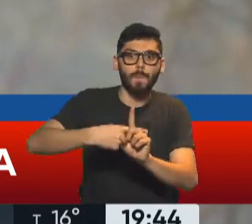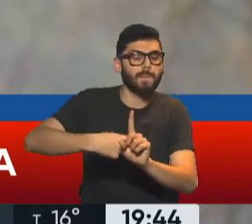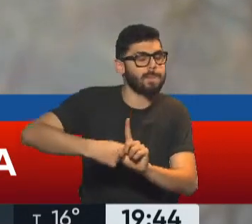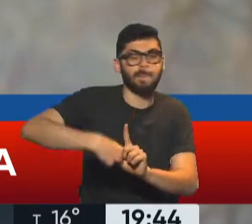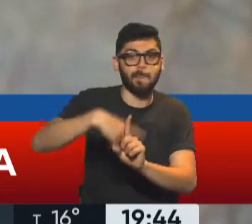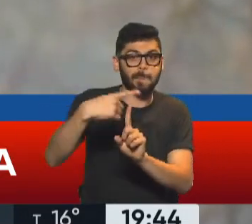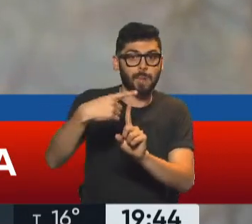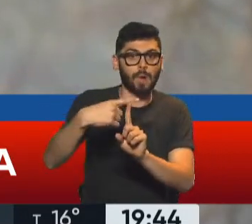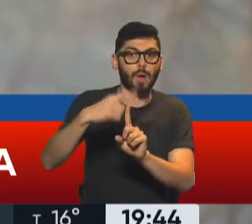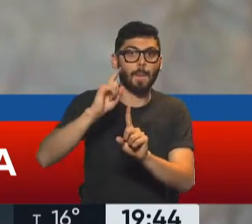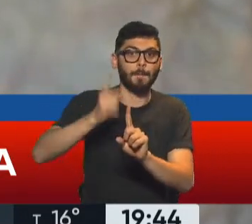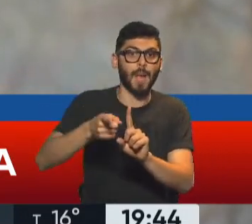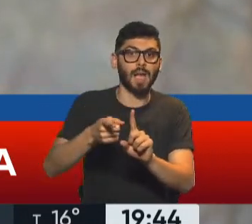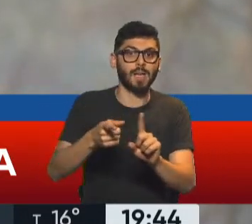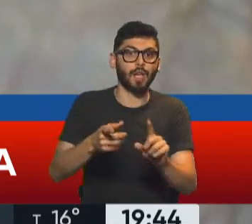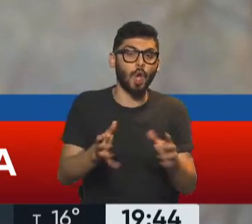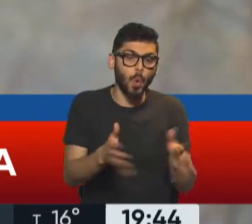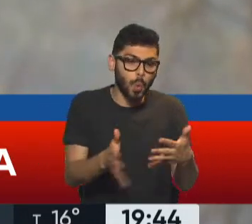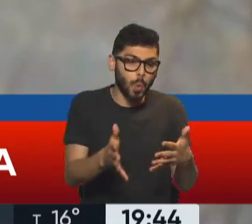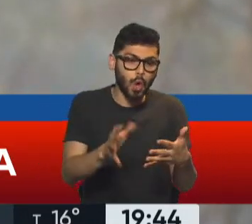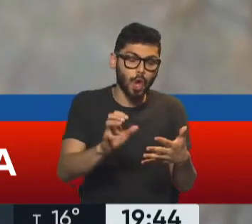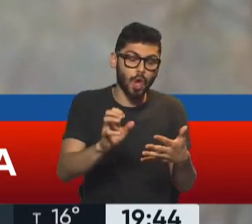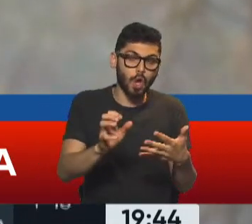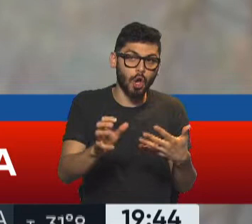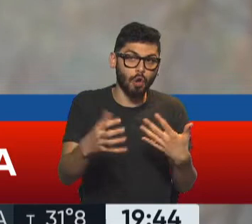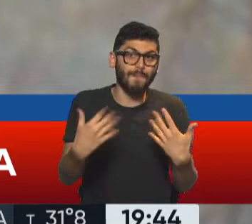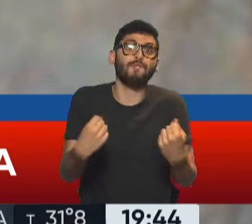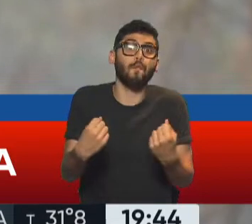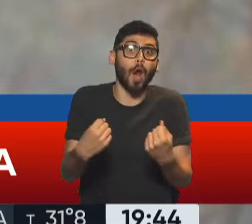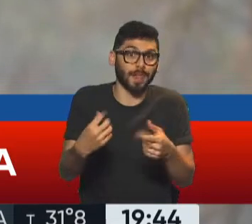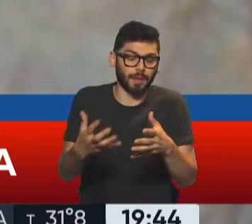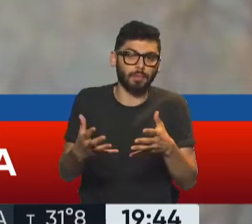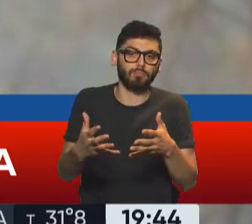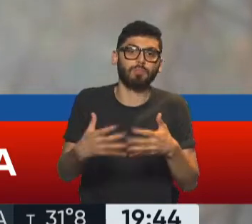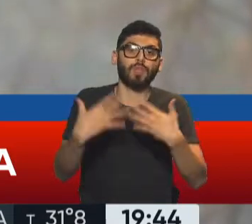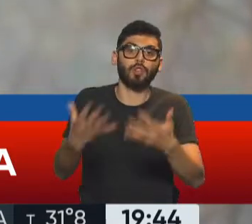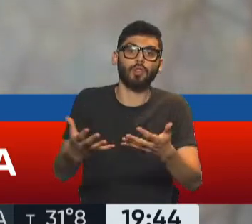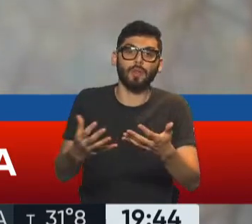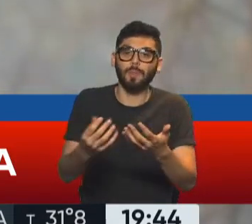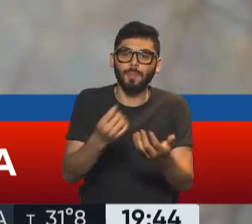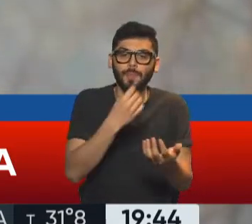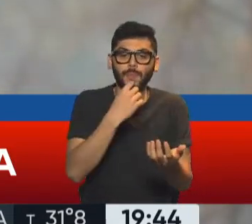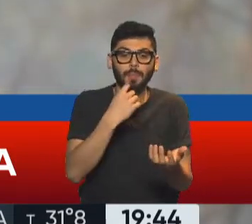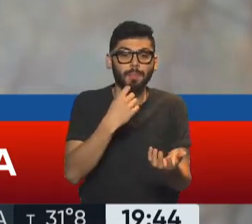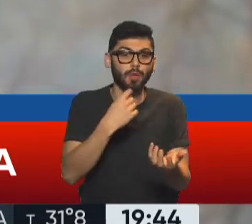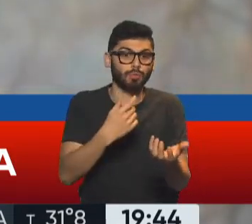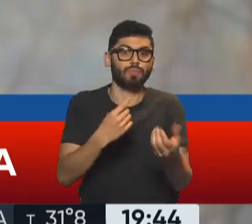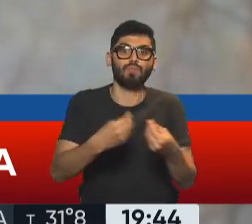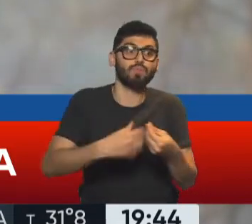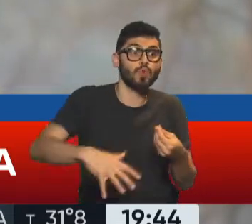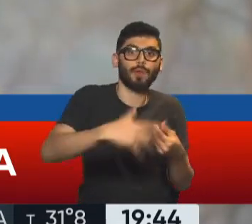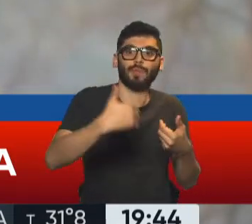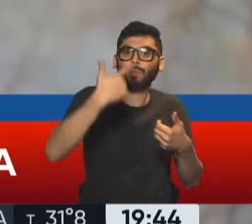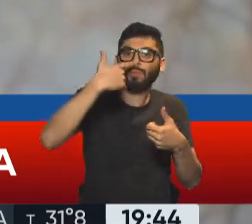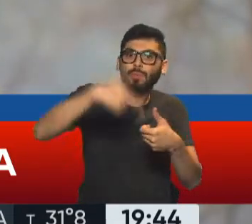y de vientos, y viento, como se llama también, de intensidad, justamente cualquier fuego que se produzca en ese momento hizo